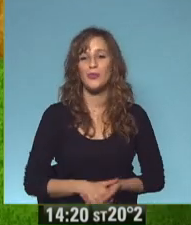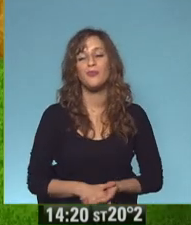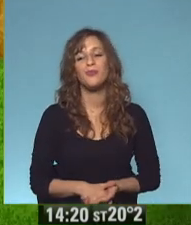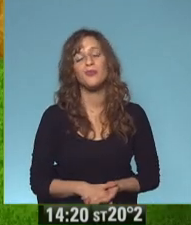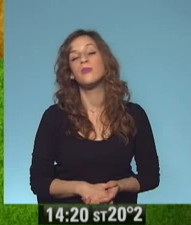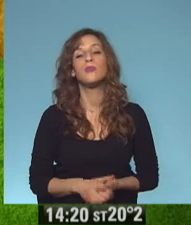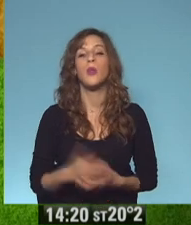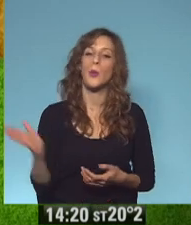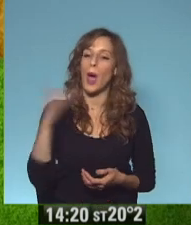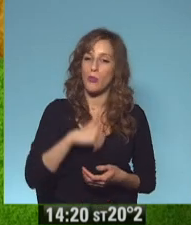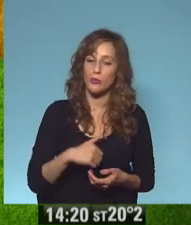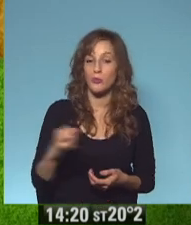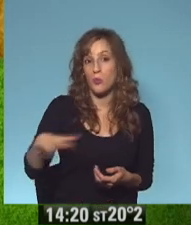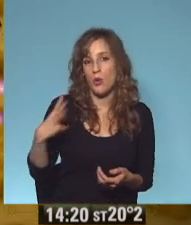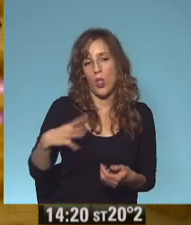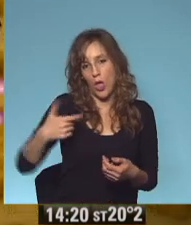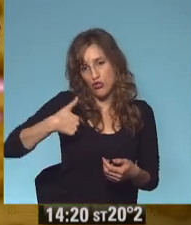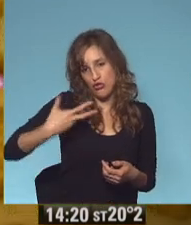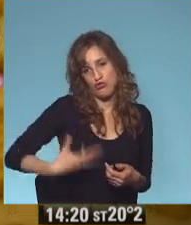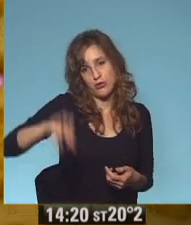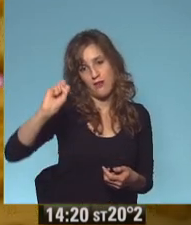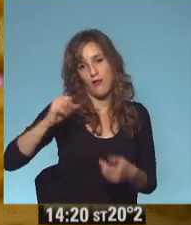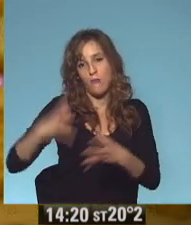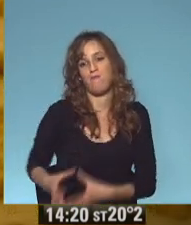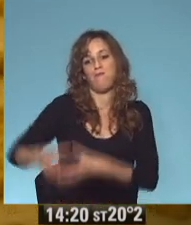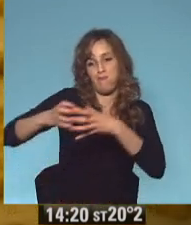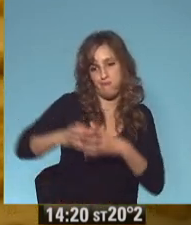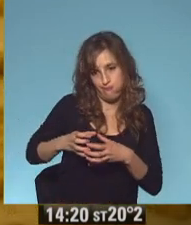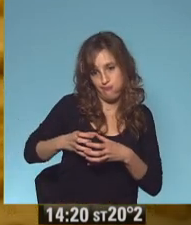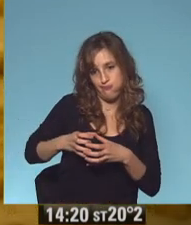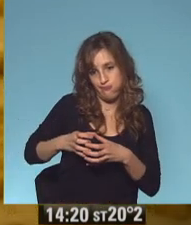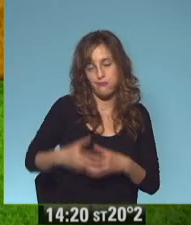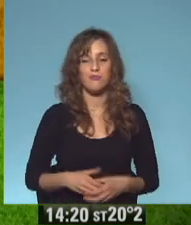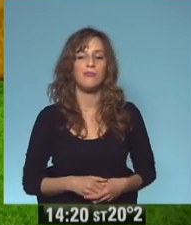Bueno, yo te llevo, por las dudas. ¿Por las dudas de qué?